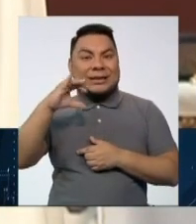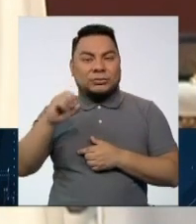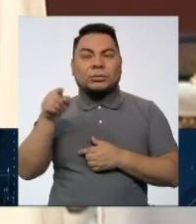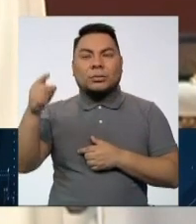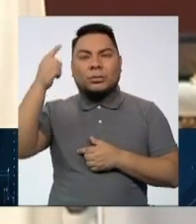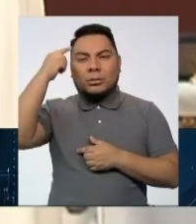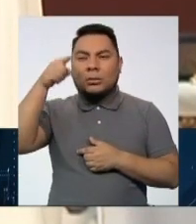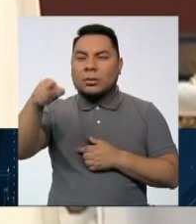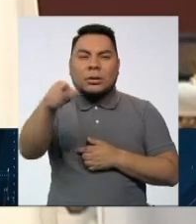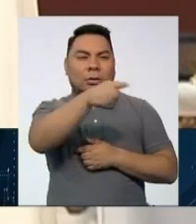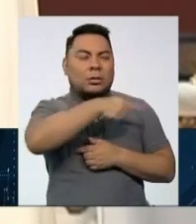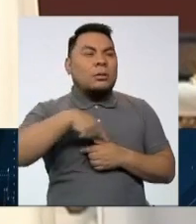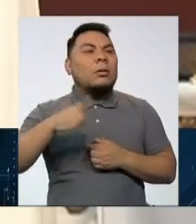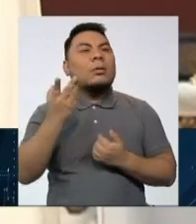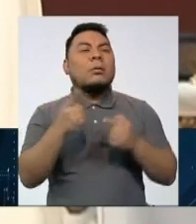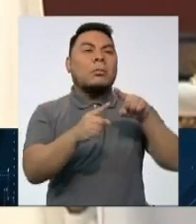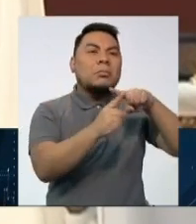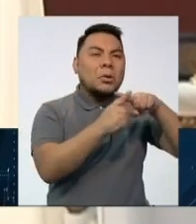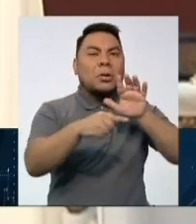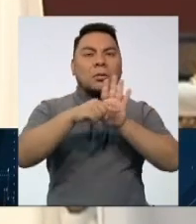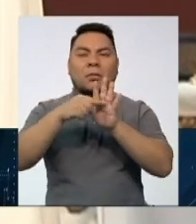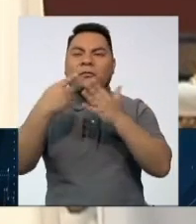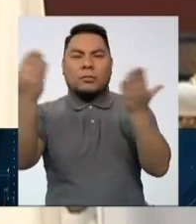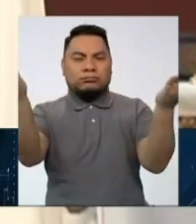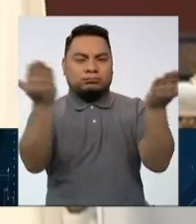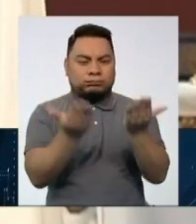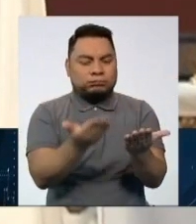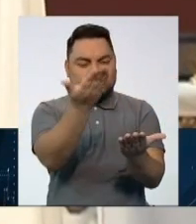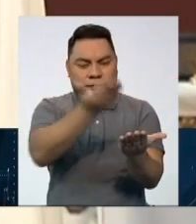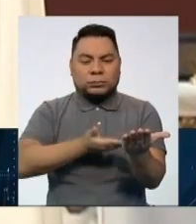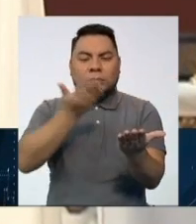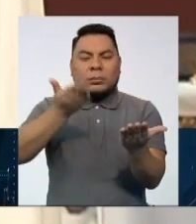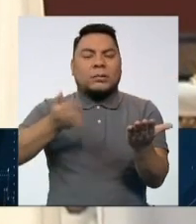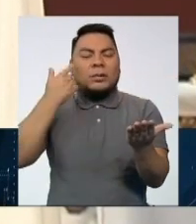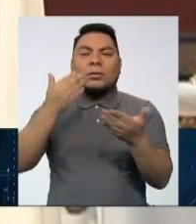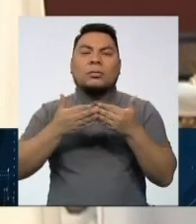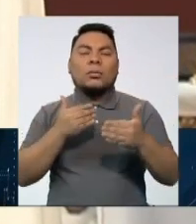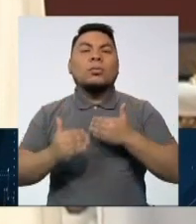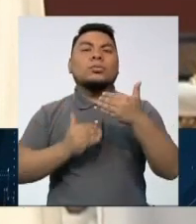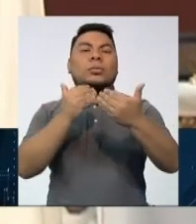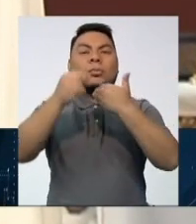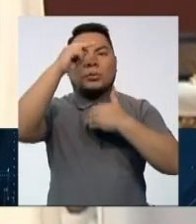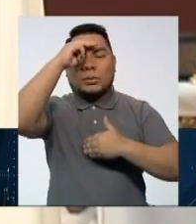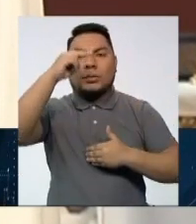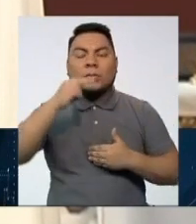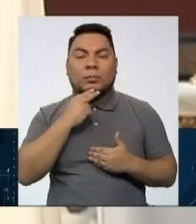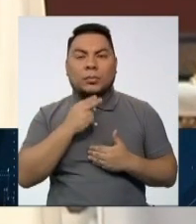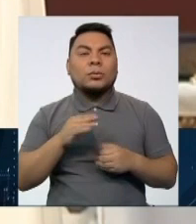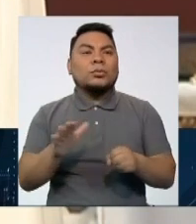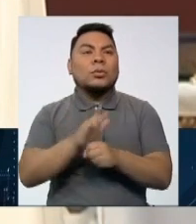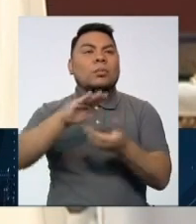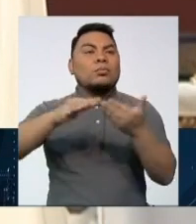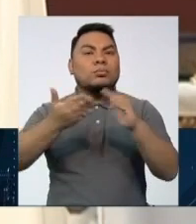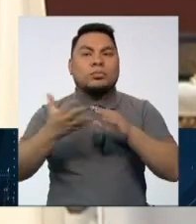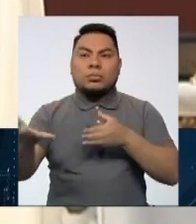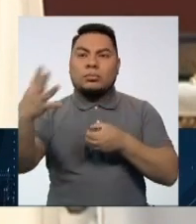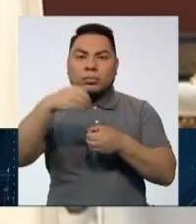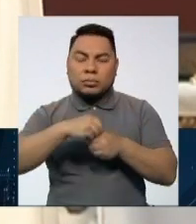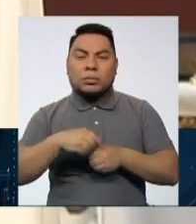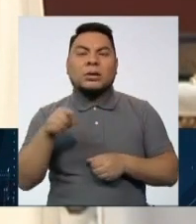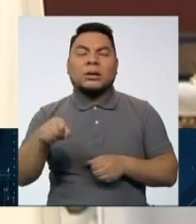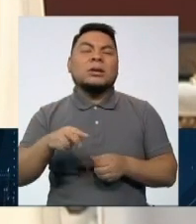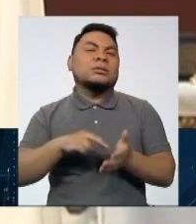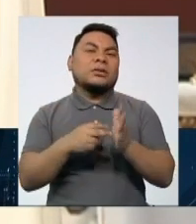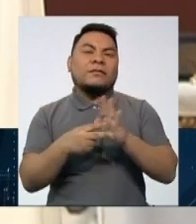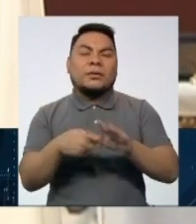los contras de las opciones que marcan el auténtico desarrollo humano integral de los pueblos, que se